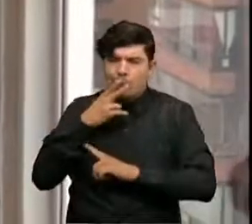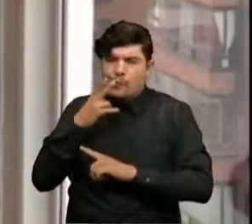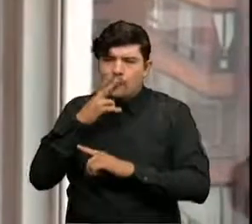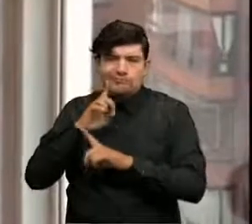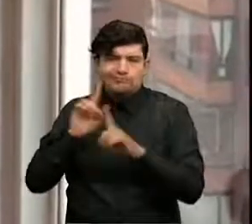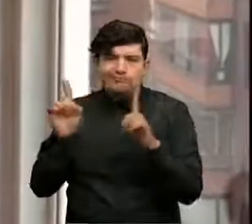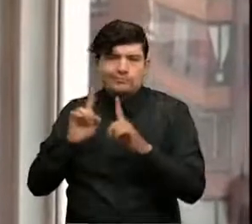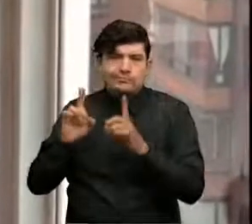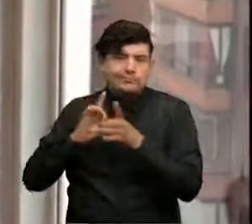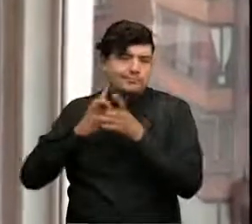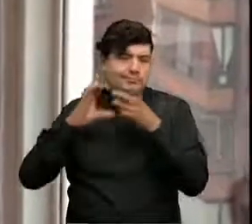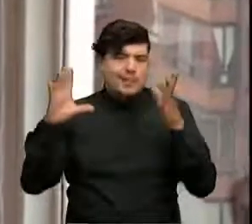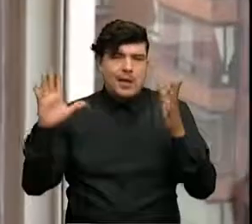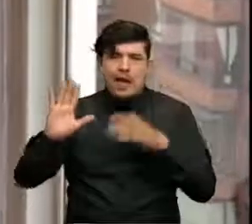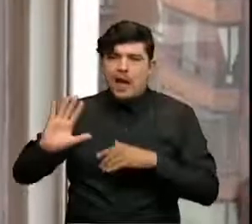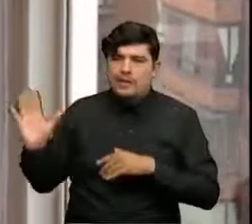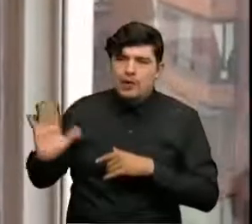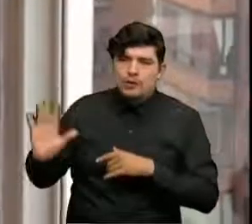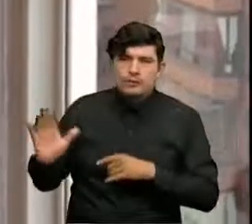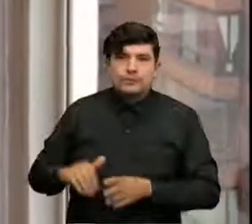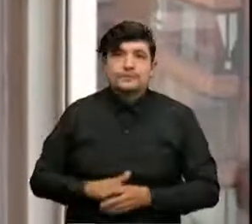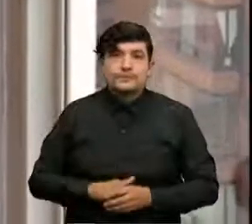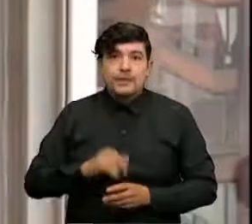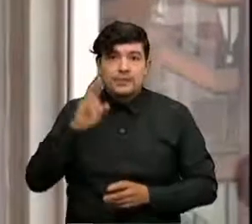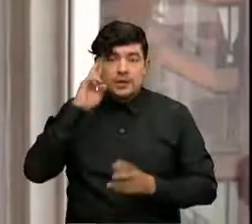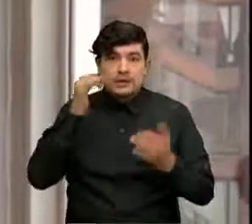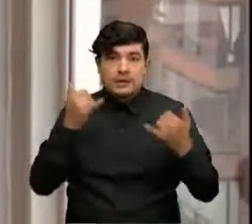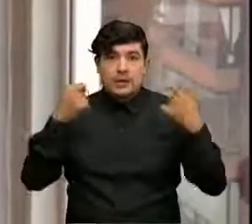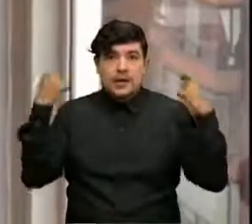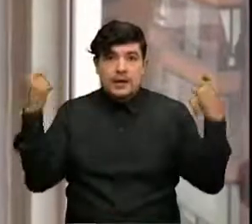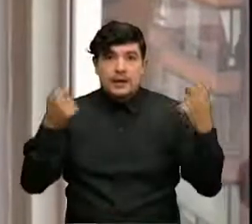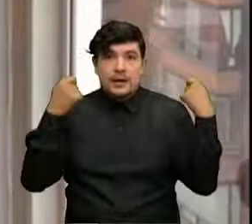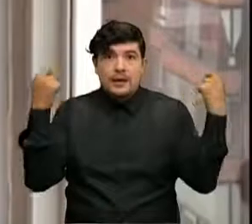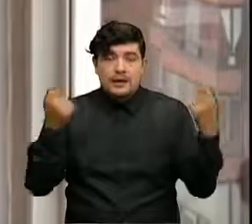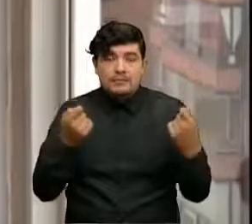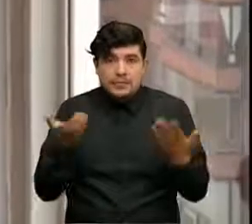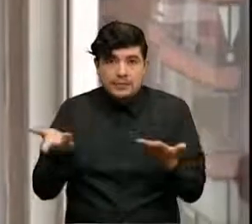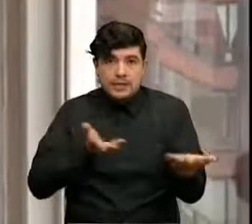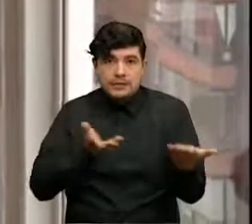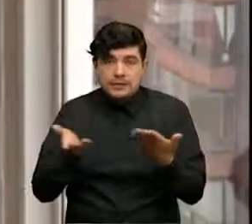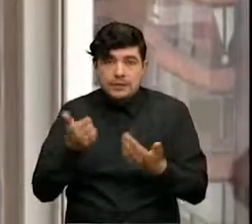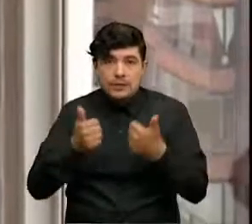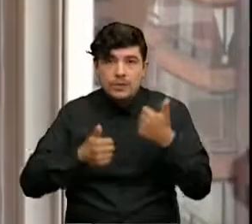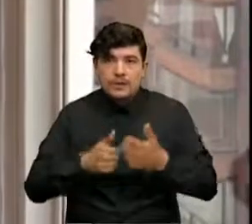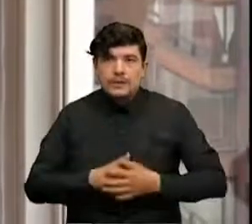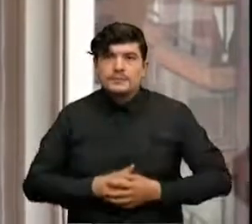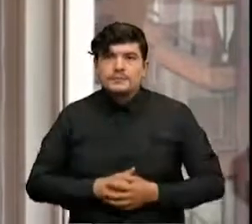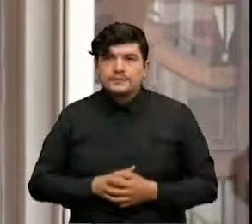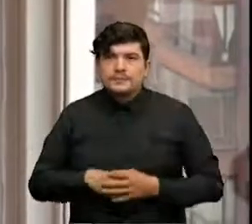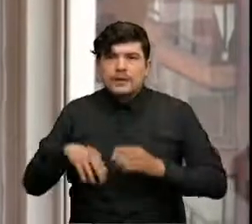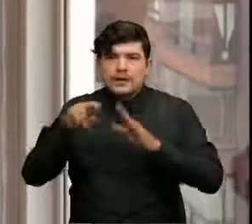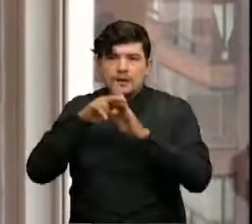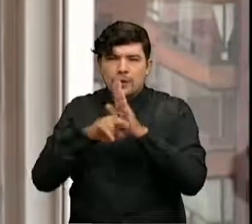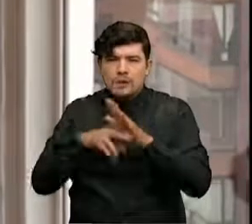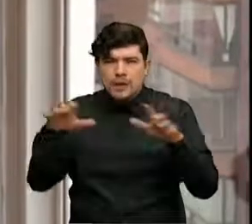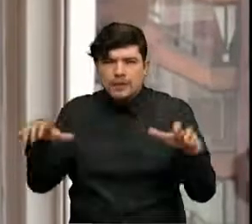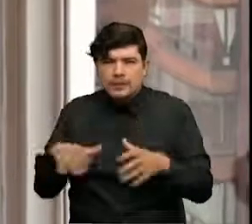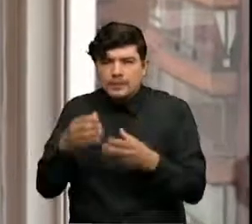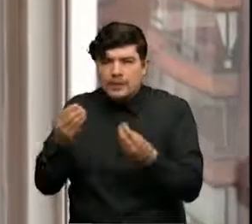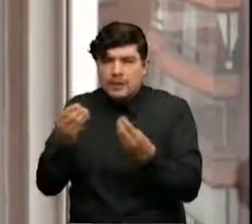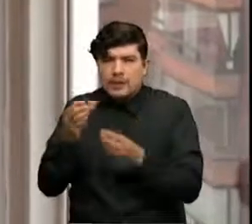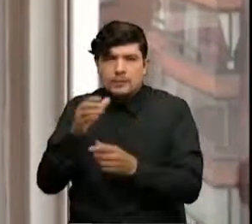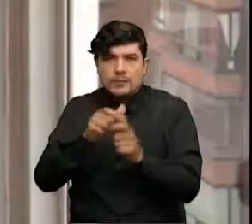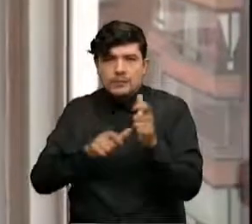campaña está lanzando su servicio de cesación, que será un conjunto de medidas al alcance de todos los